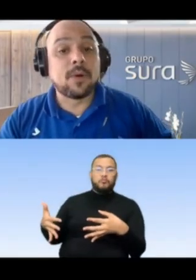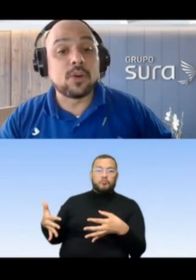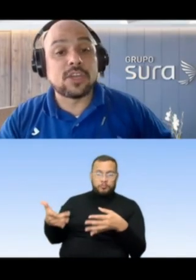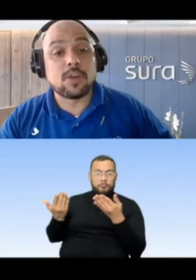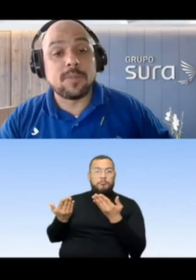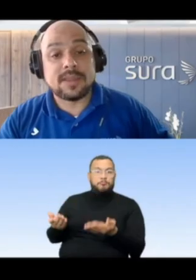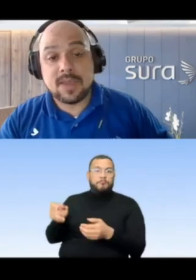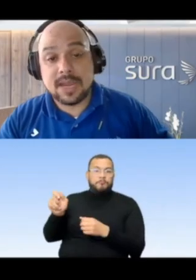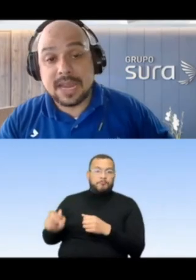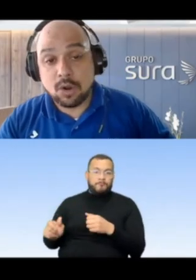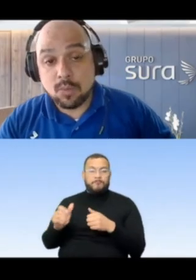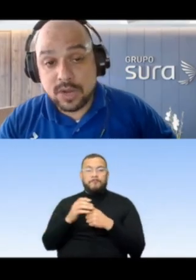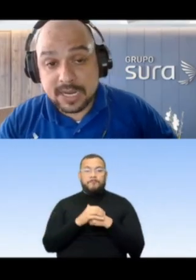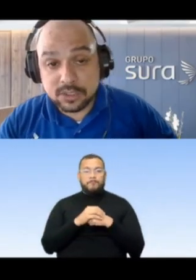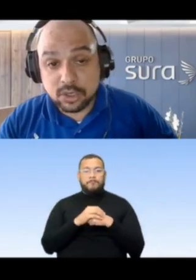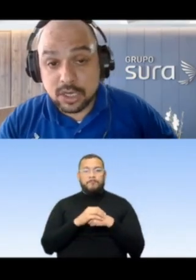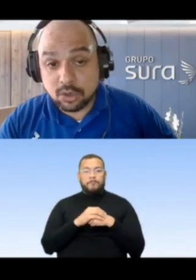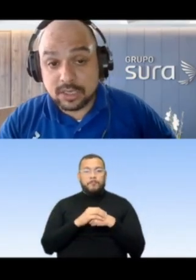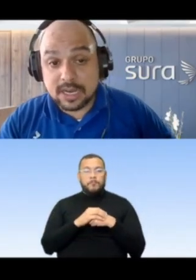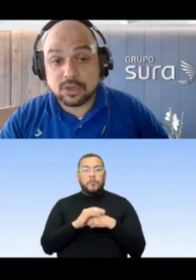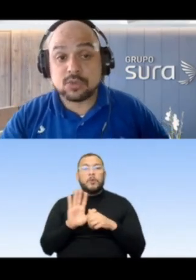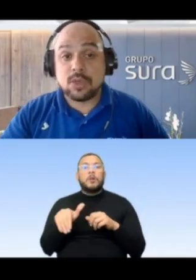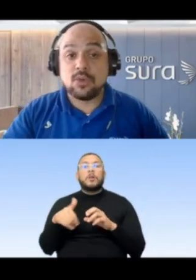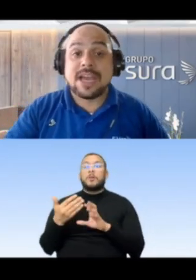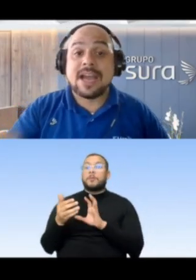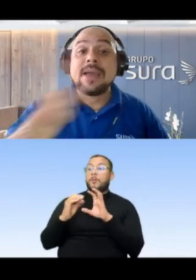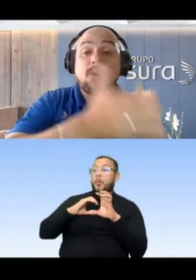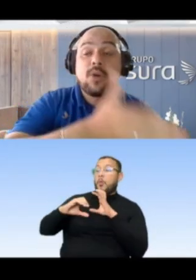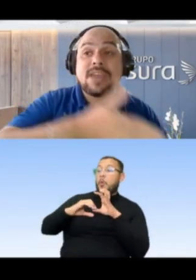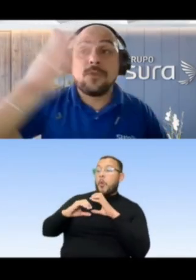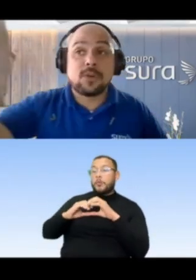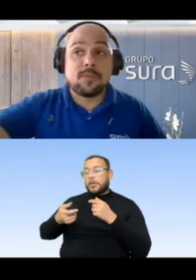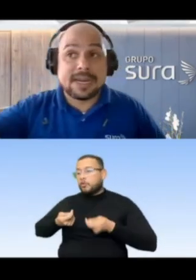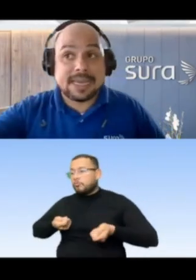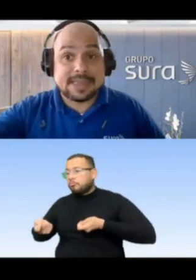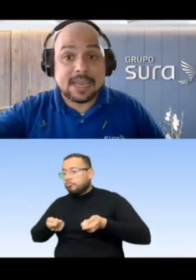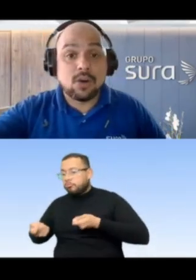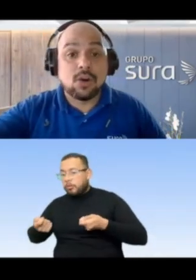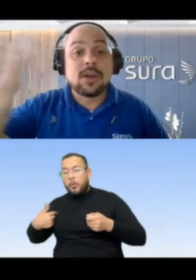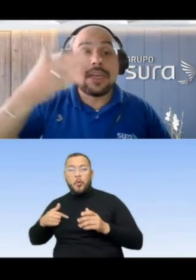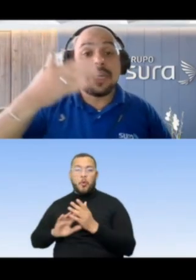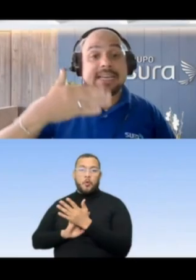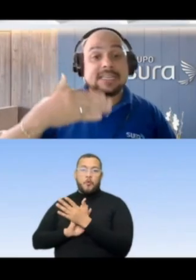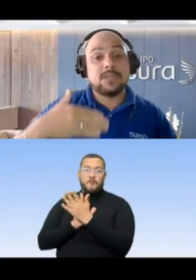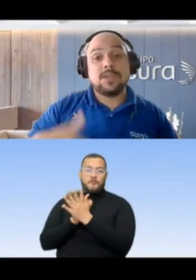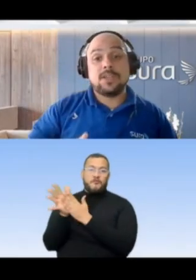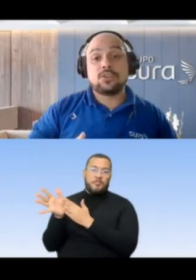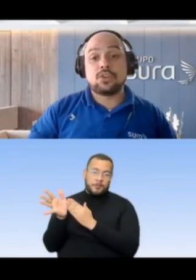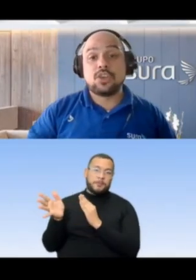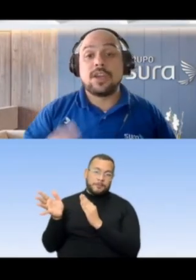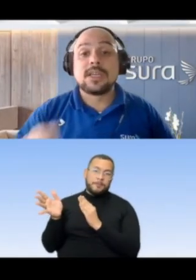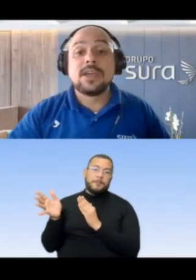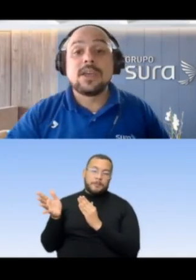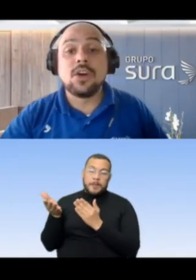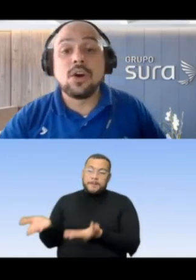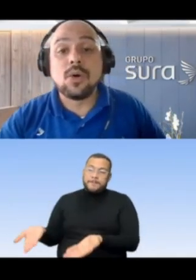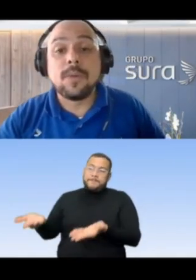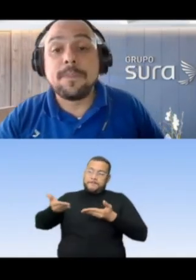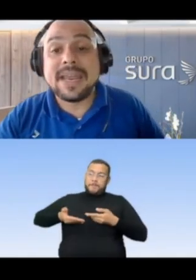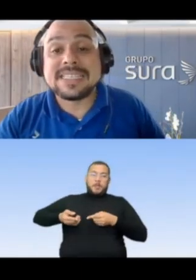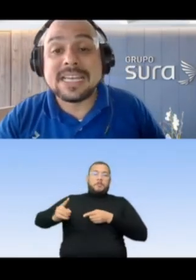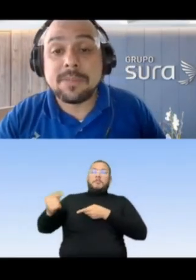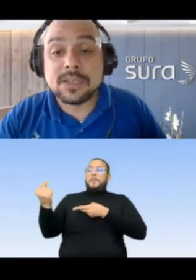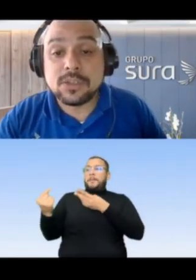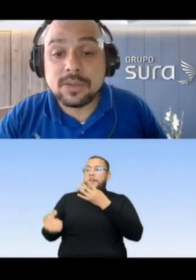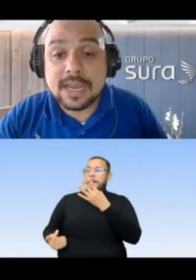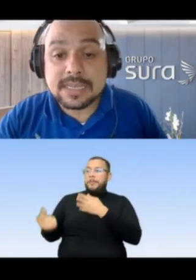brigadista. Posteriormente viene la comunicación y coordinación, es cuando ya voy a informar qué tengo y a recibir instrucciones. Y